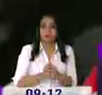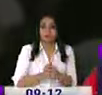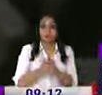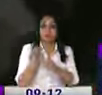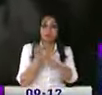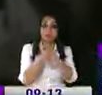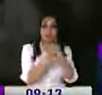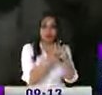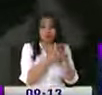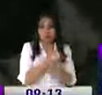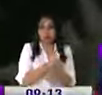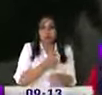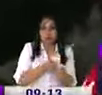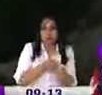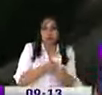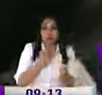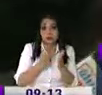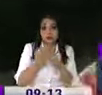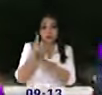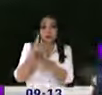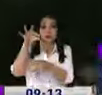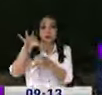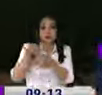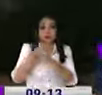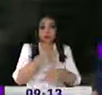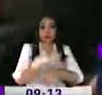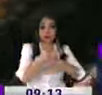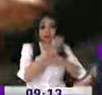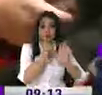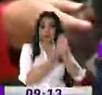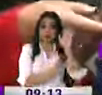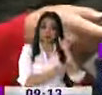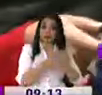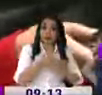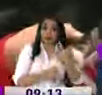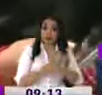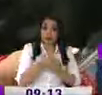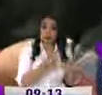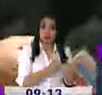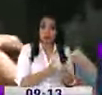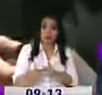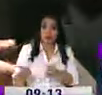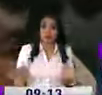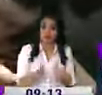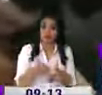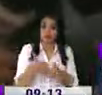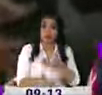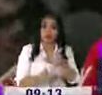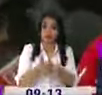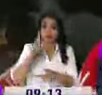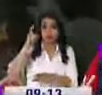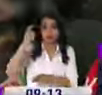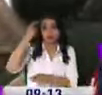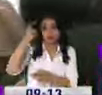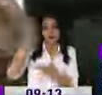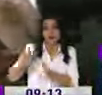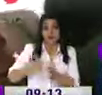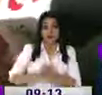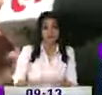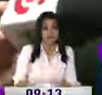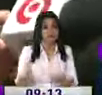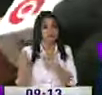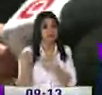las instituciones involucradas, Consejo Nacional Electoral, la Corte Constitucional, organizando todo el proceso también desde el Ejecutivo, es una